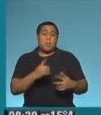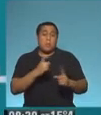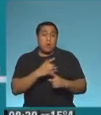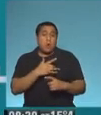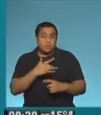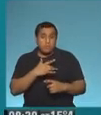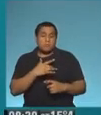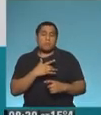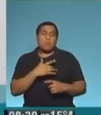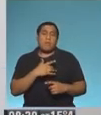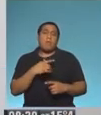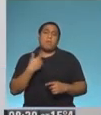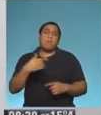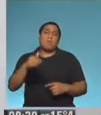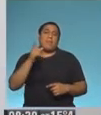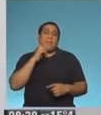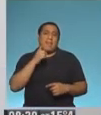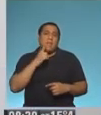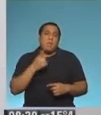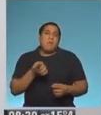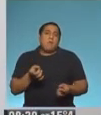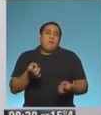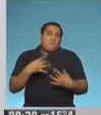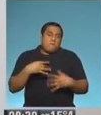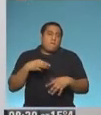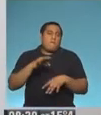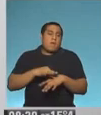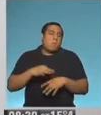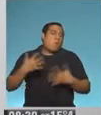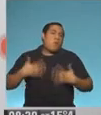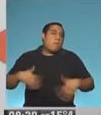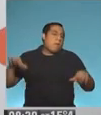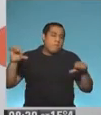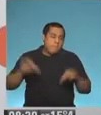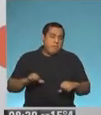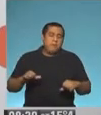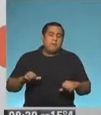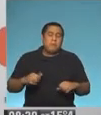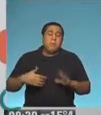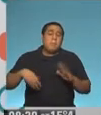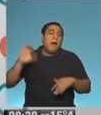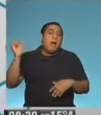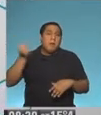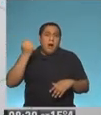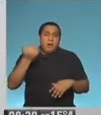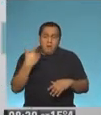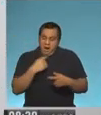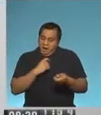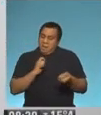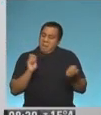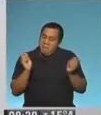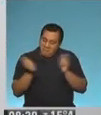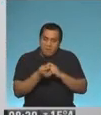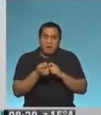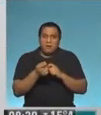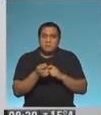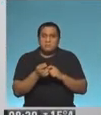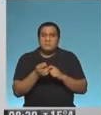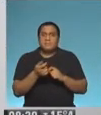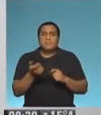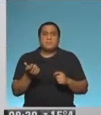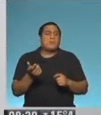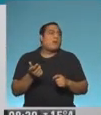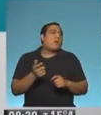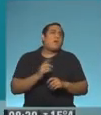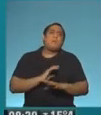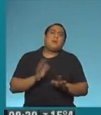factores de riesgo. Bien claro está puesto el título, ¿no? Y ¿sabes qué? Lo más importante es que los podemos modificar, que no es que llegaron y se quedaron, los